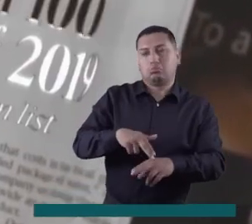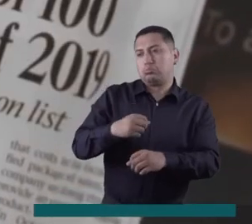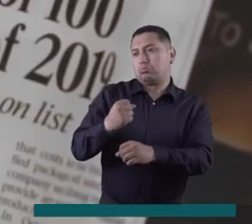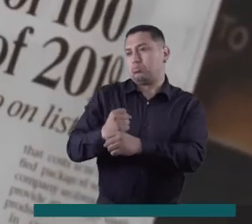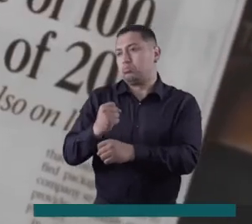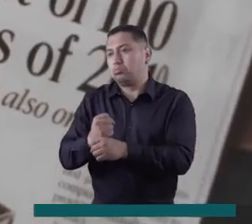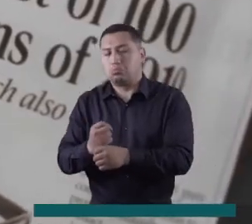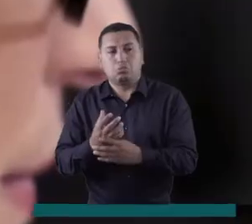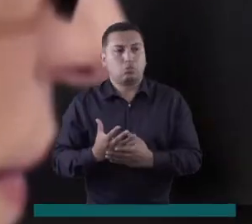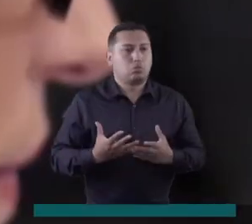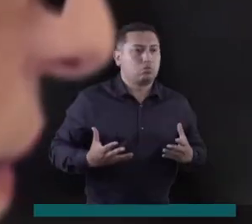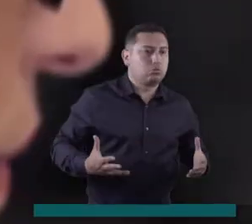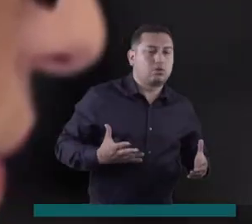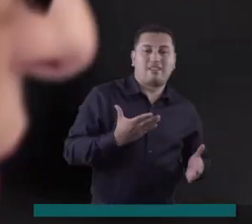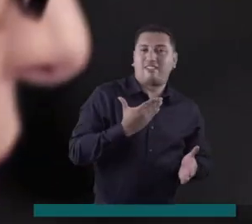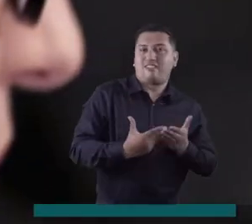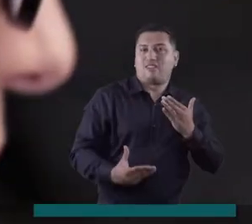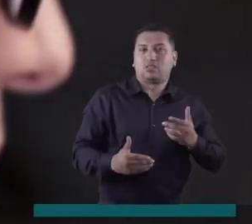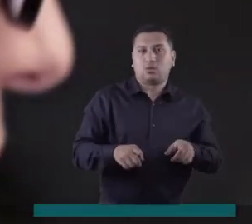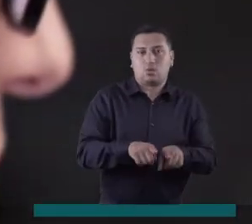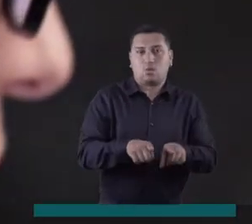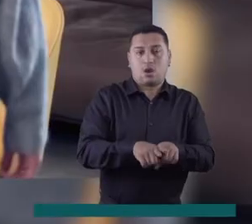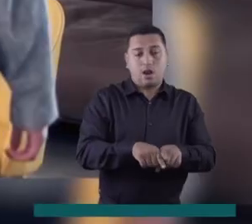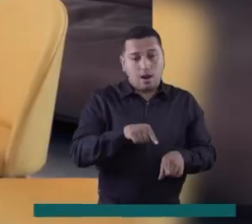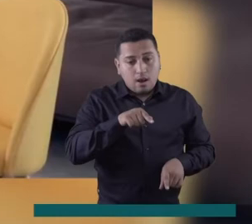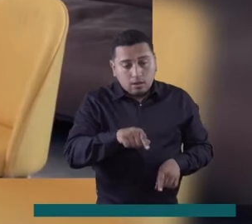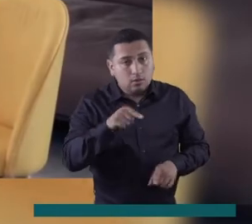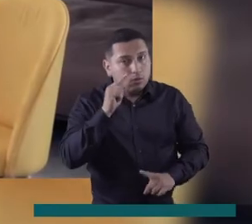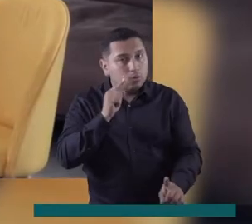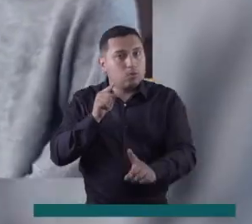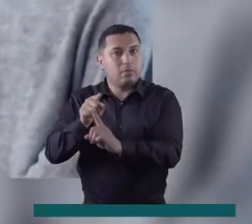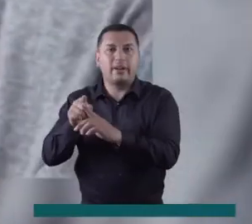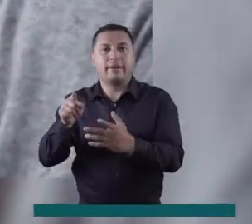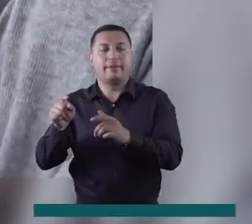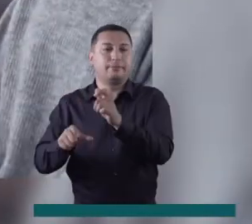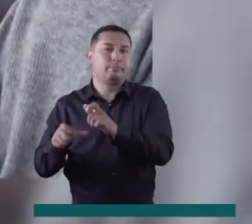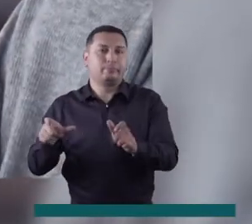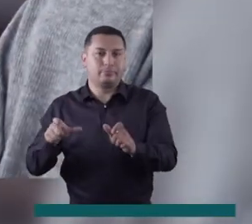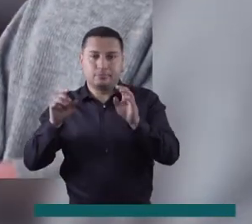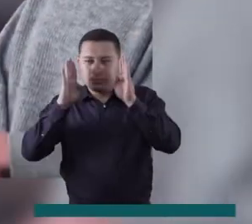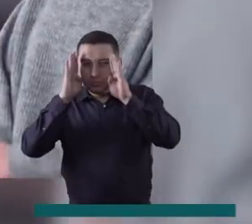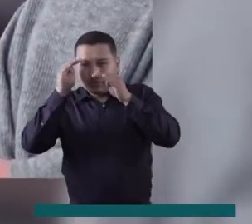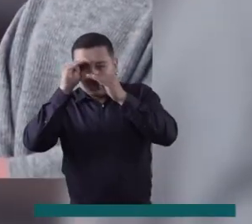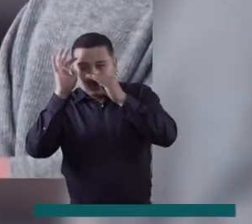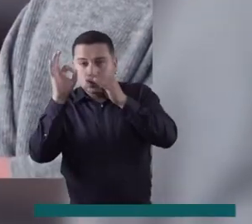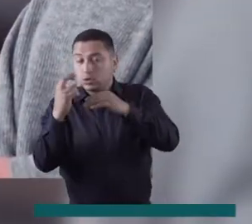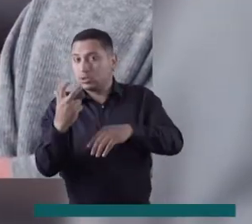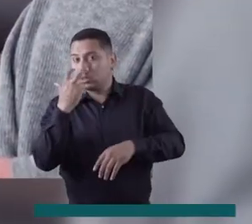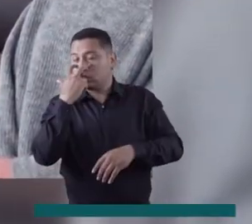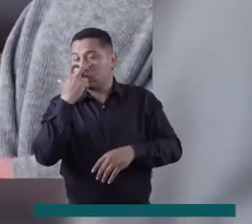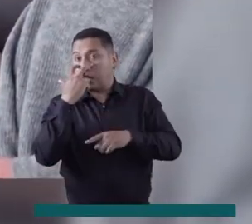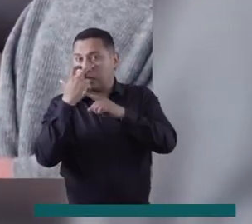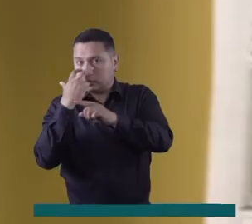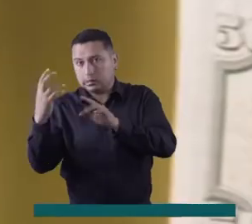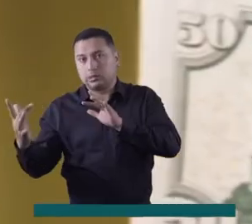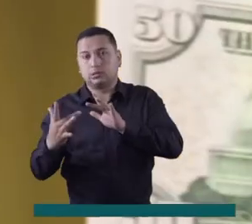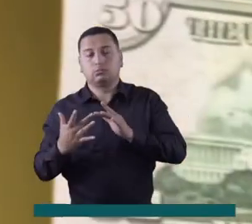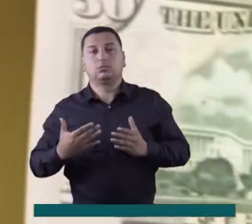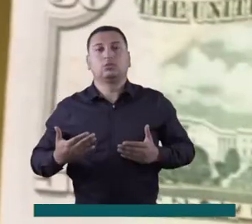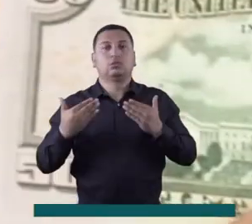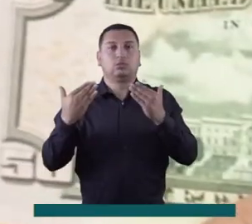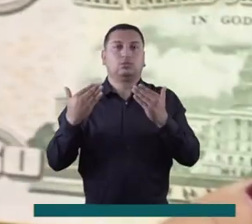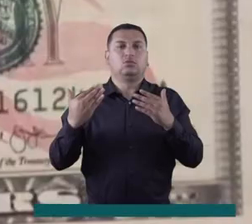estudiar, trabajar de una manera pues más fácil. Y está diseñado especialmente para personas con baja visión o